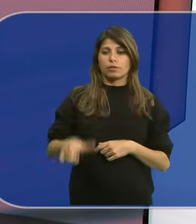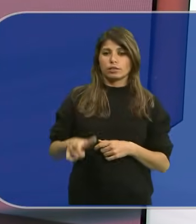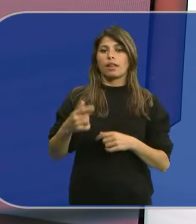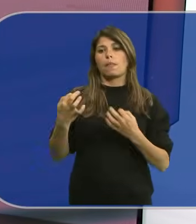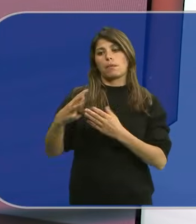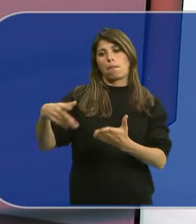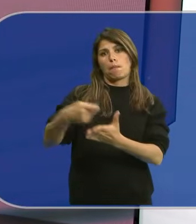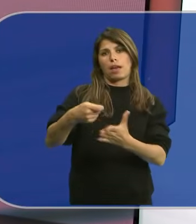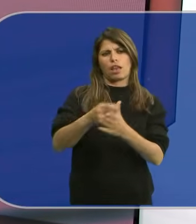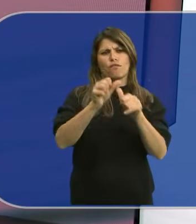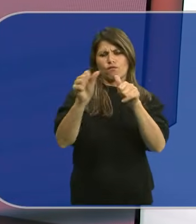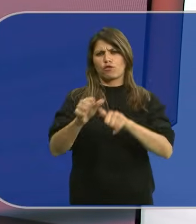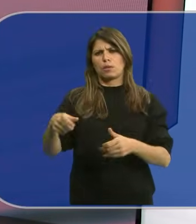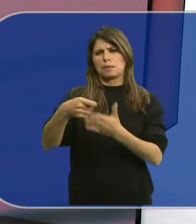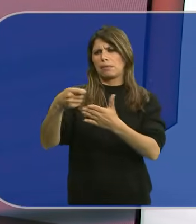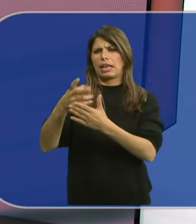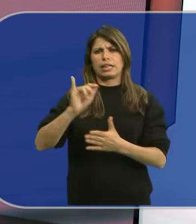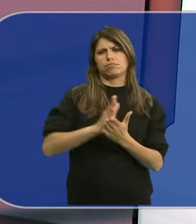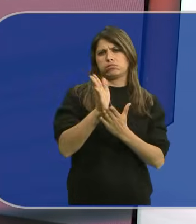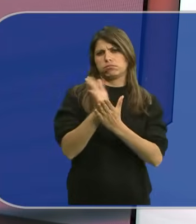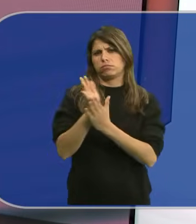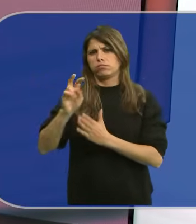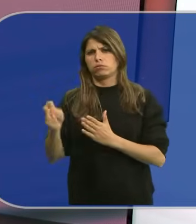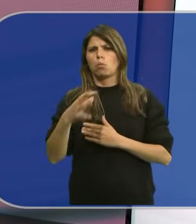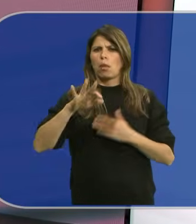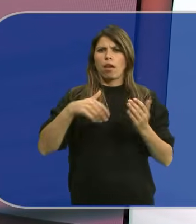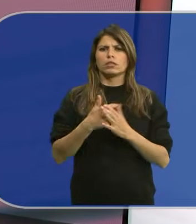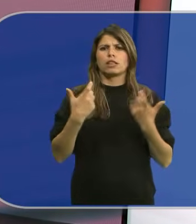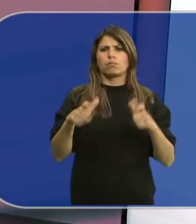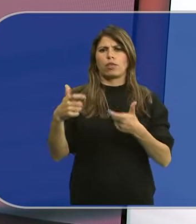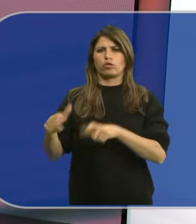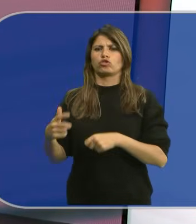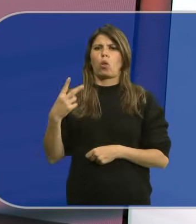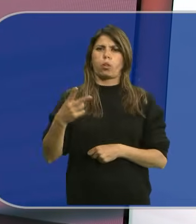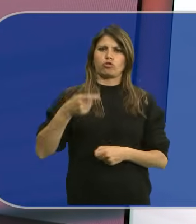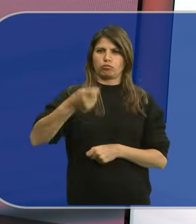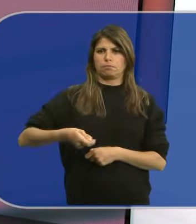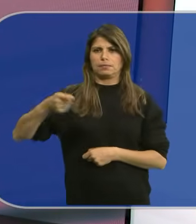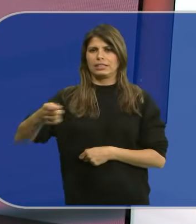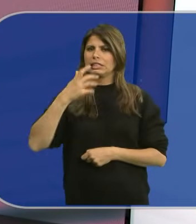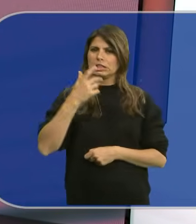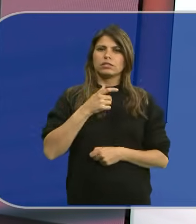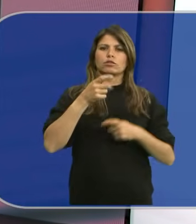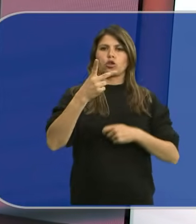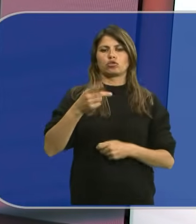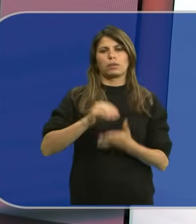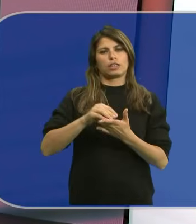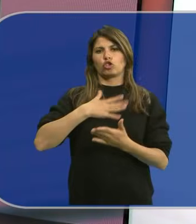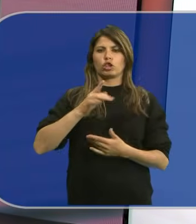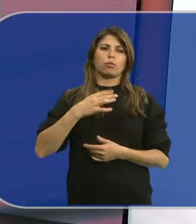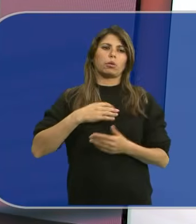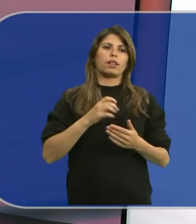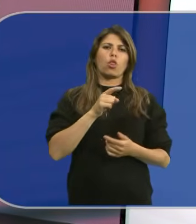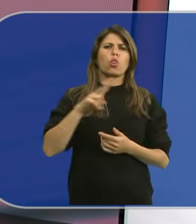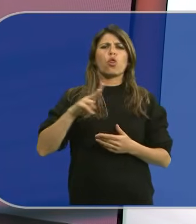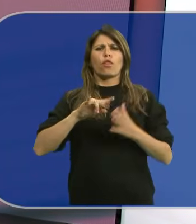a pagar, tendrá muchas fórmulas para hacerlo. De hecho, también podrá abonarla en 2 plazos. En caso de que no quiera fraccionarlo, encontrará 12 métodos de pago.